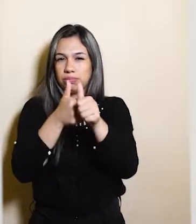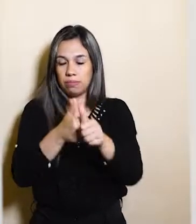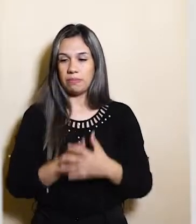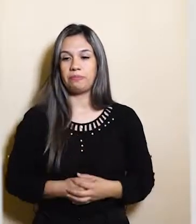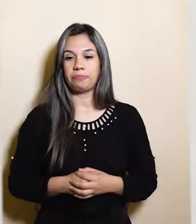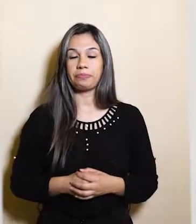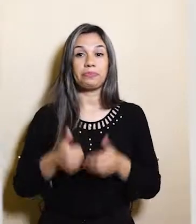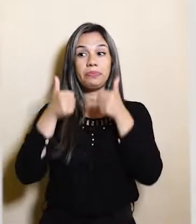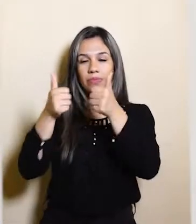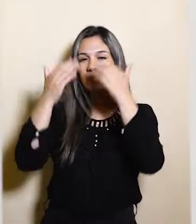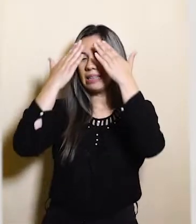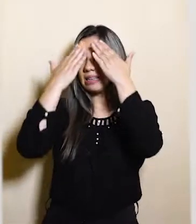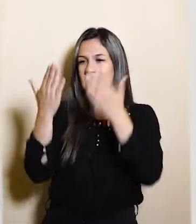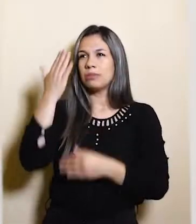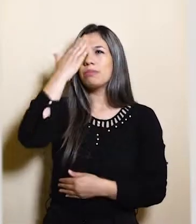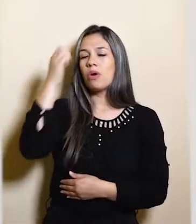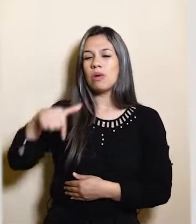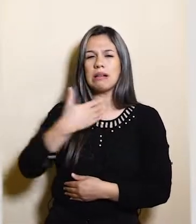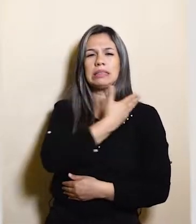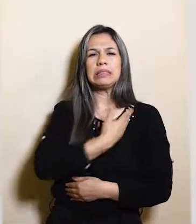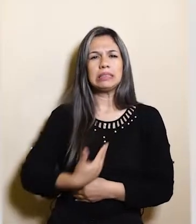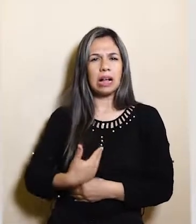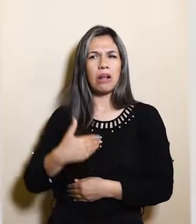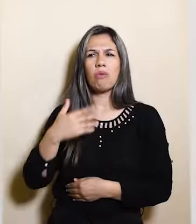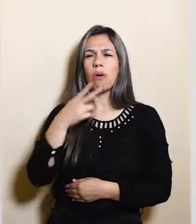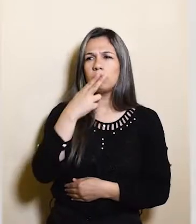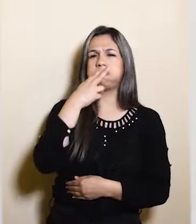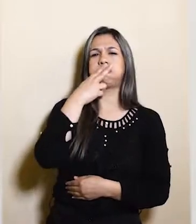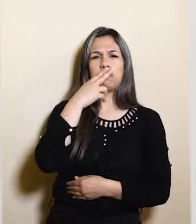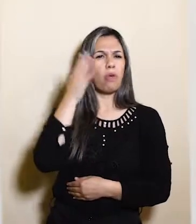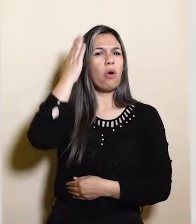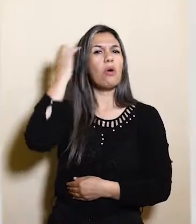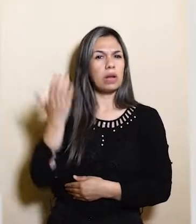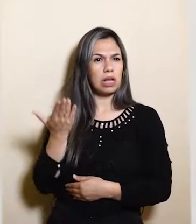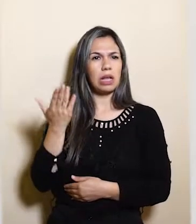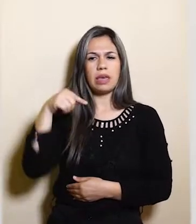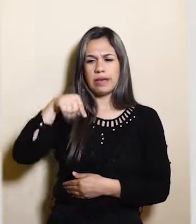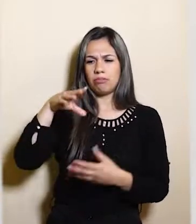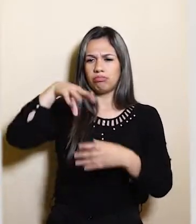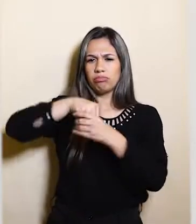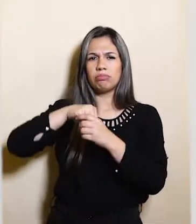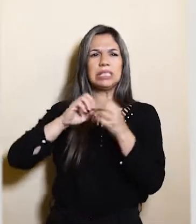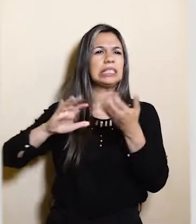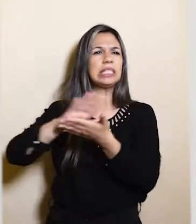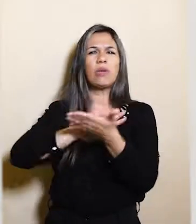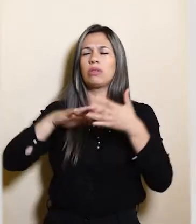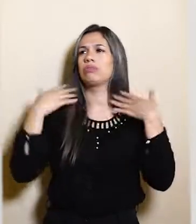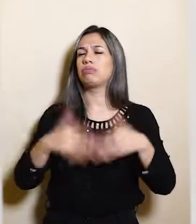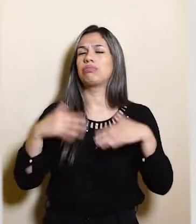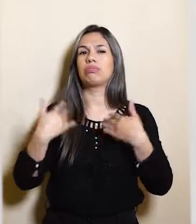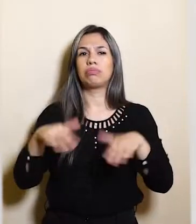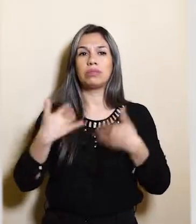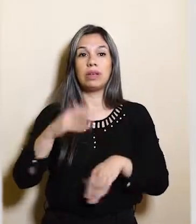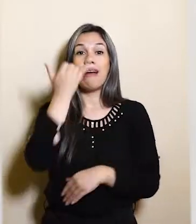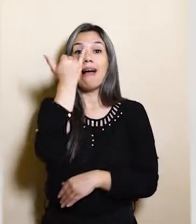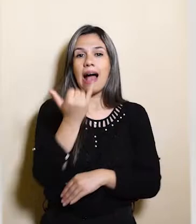supuesto, Erika, de por qué este Estado sigue absolutamente indiferente, digamos, a esta realidad tan, tan dura, tan lacerante. Porque cuando tenemos